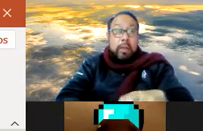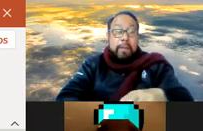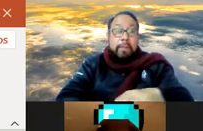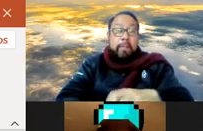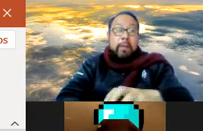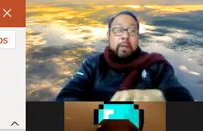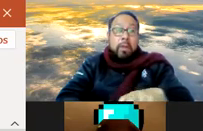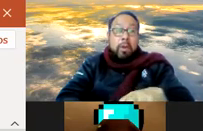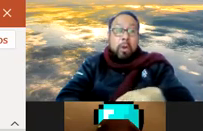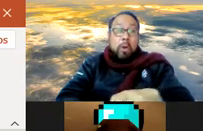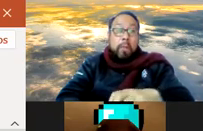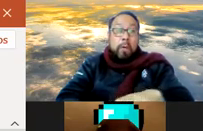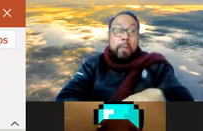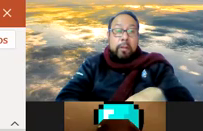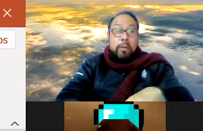certificándose